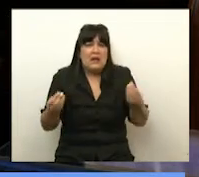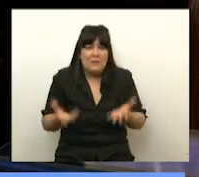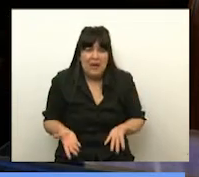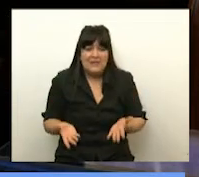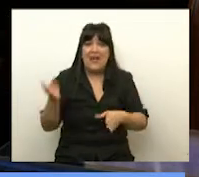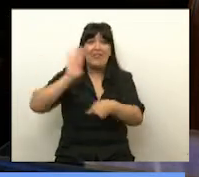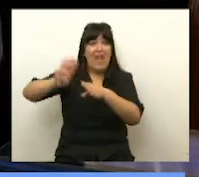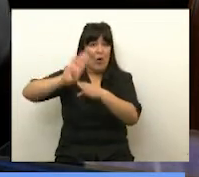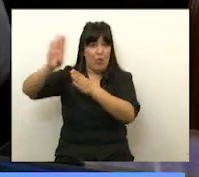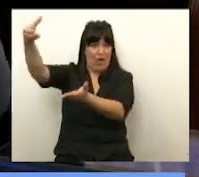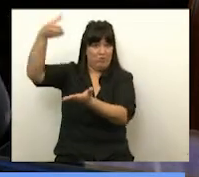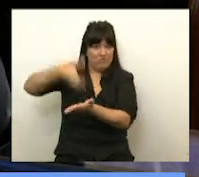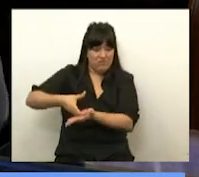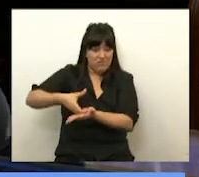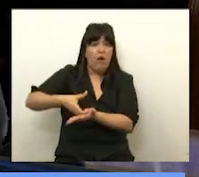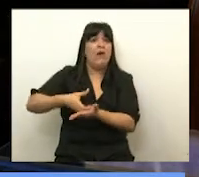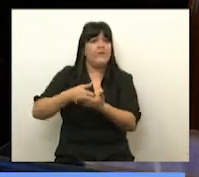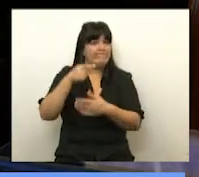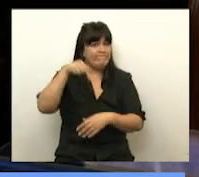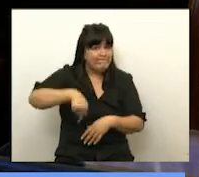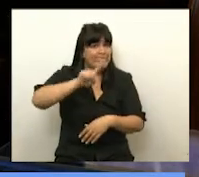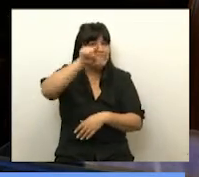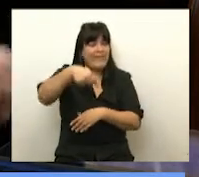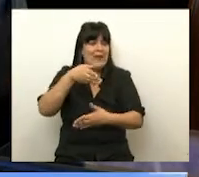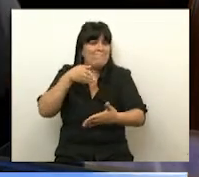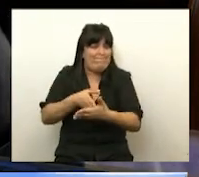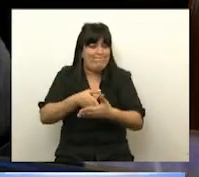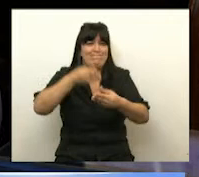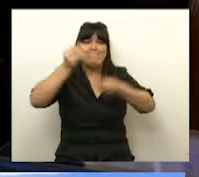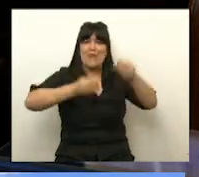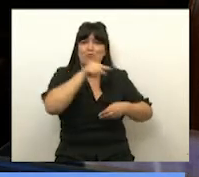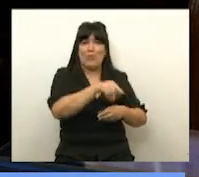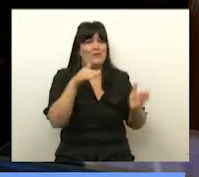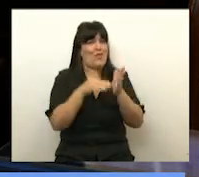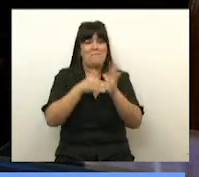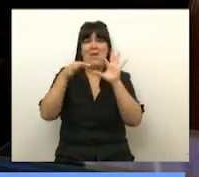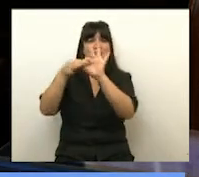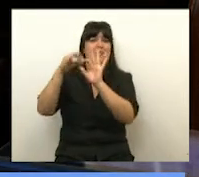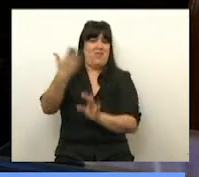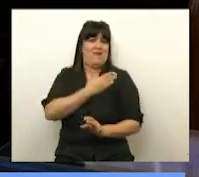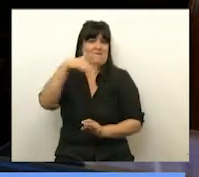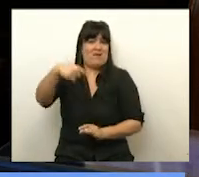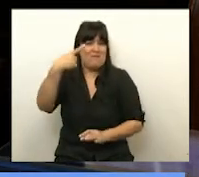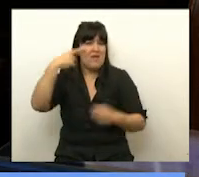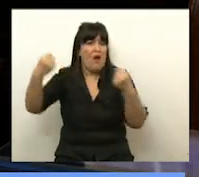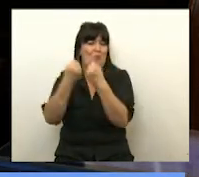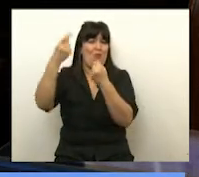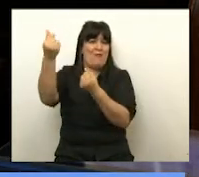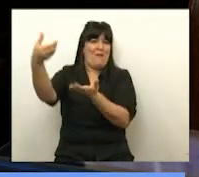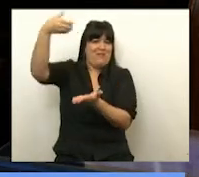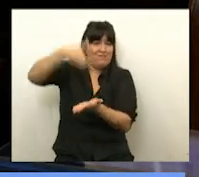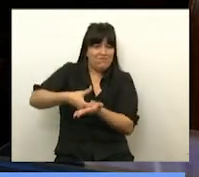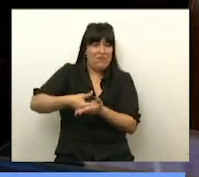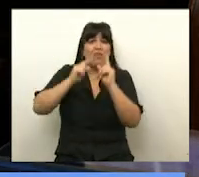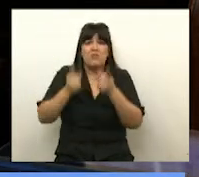una deuda, digamos, que condiciona severamente este presupuesto y condiciona severamente cuestiones elementales de nuestra